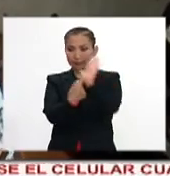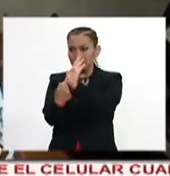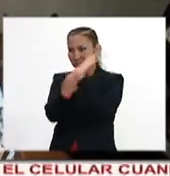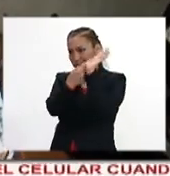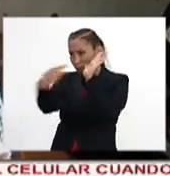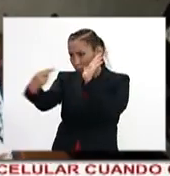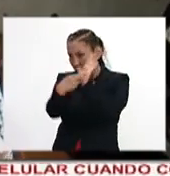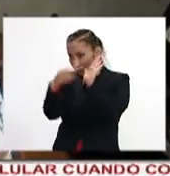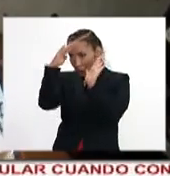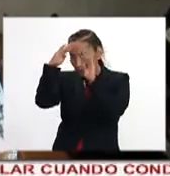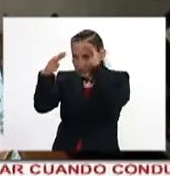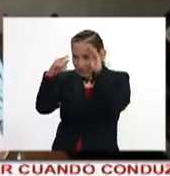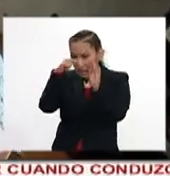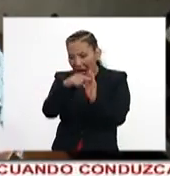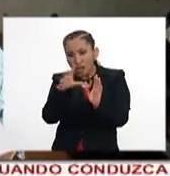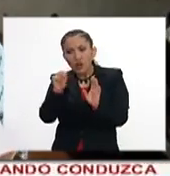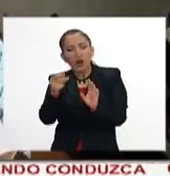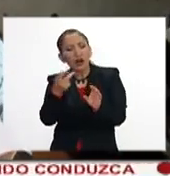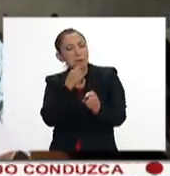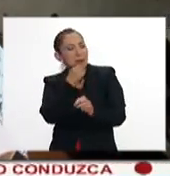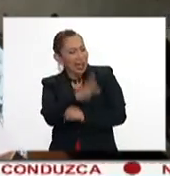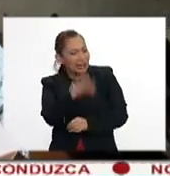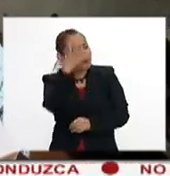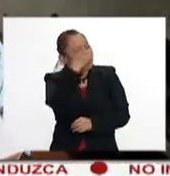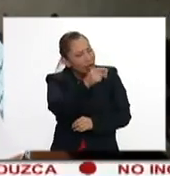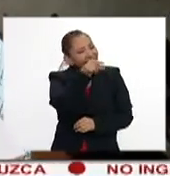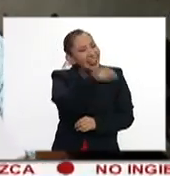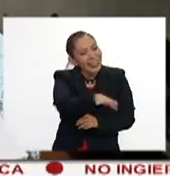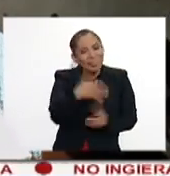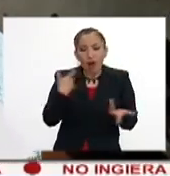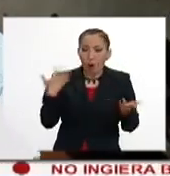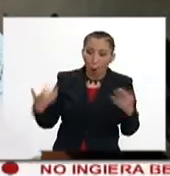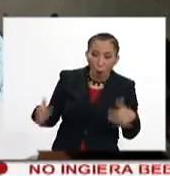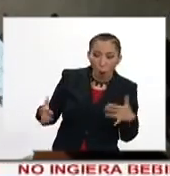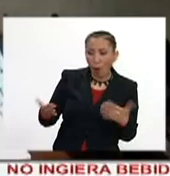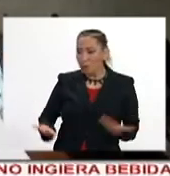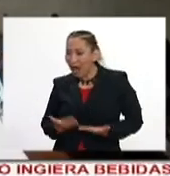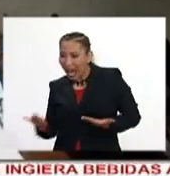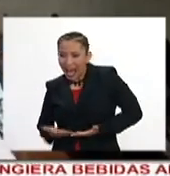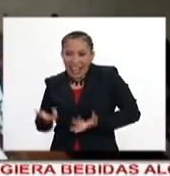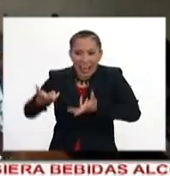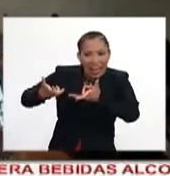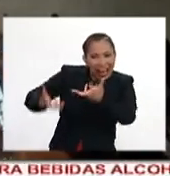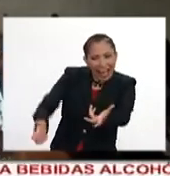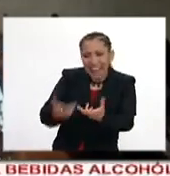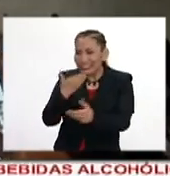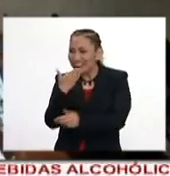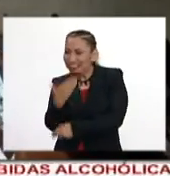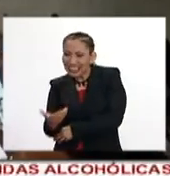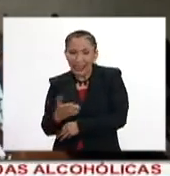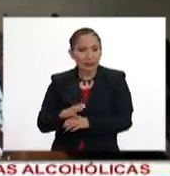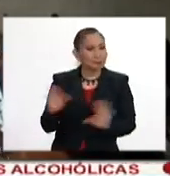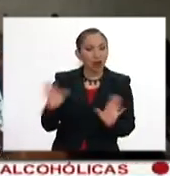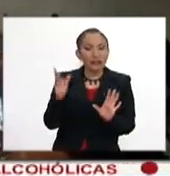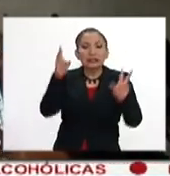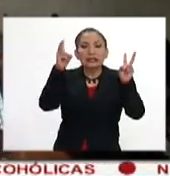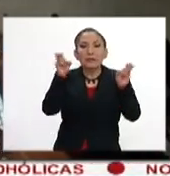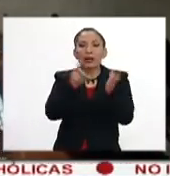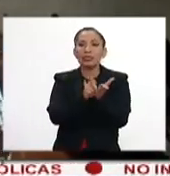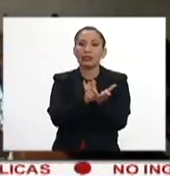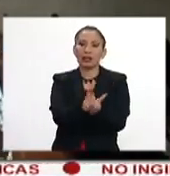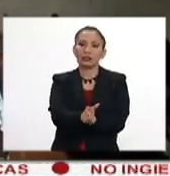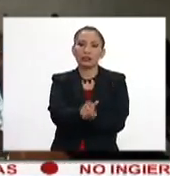reflexión sobre no solo como qué padre o qué exótico es este mundo sonidero, sino más allá del tema de